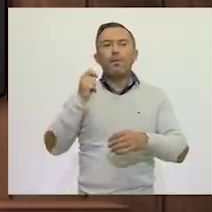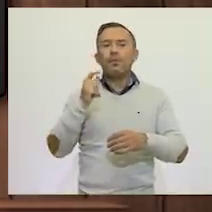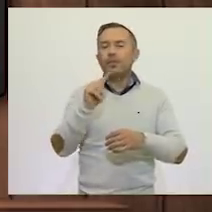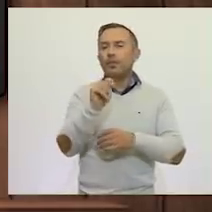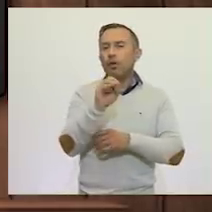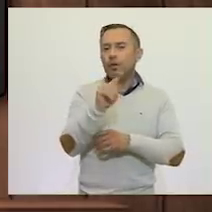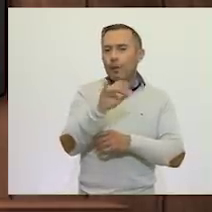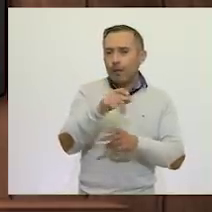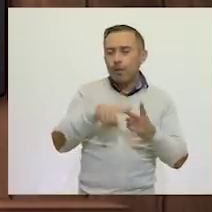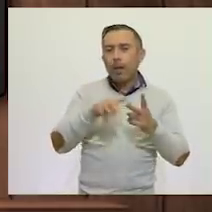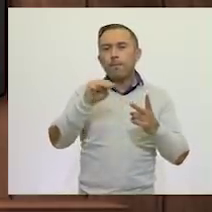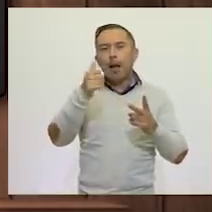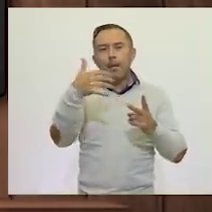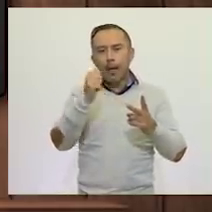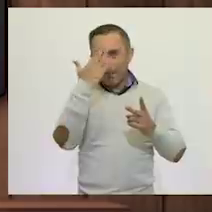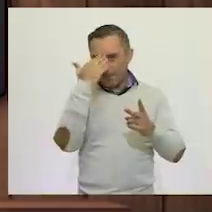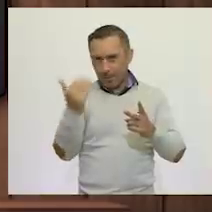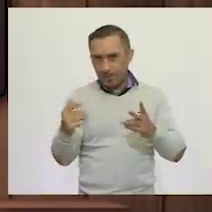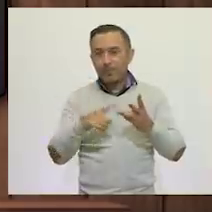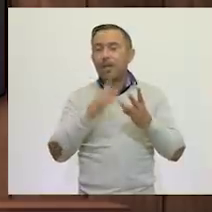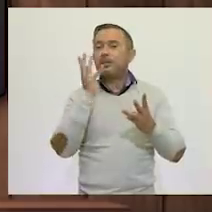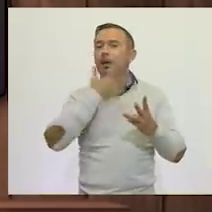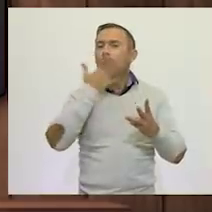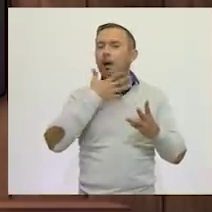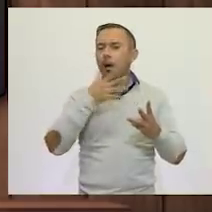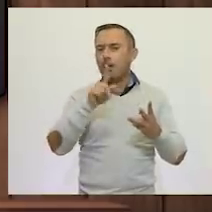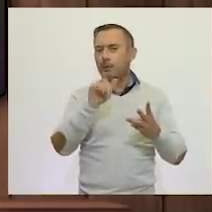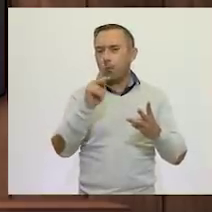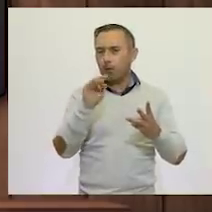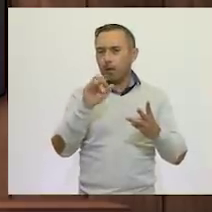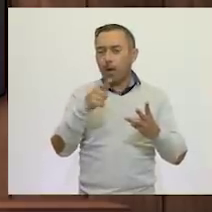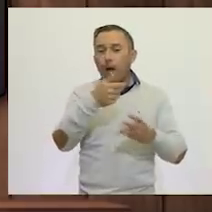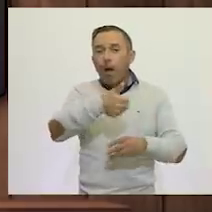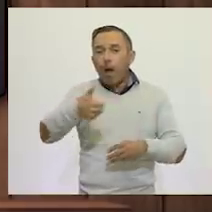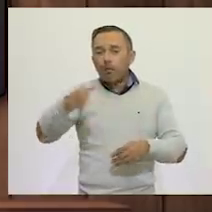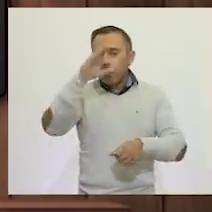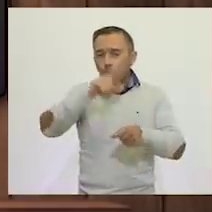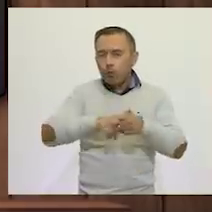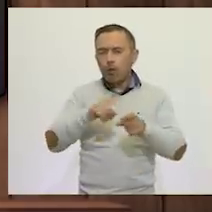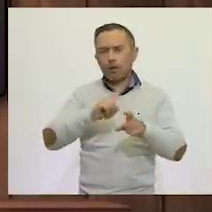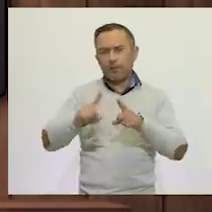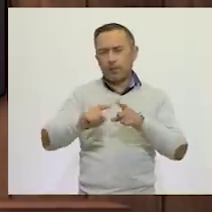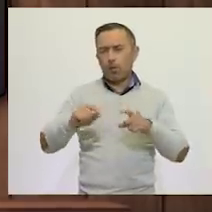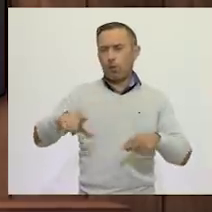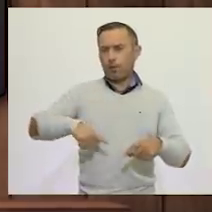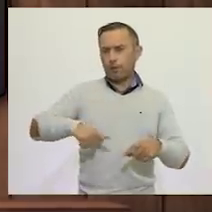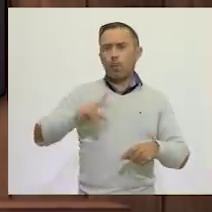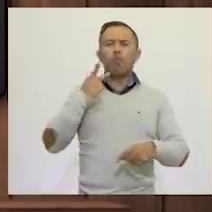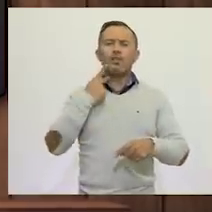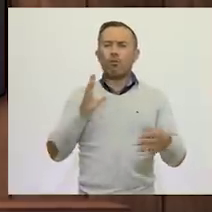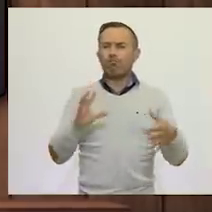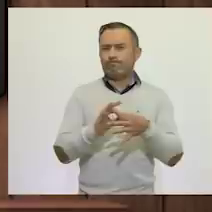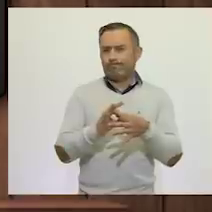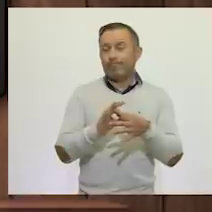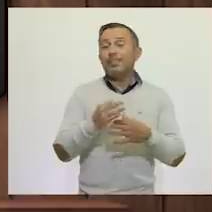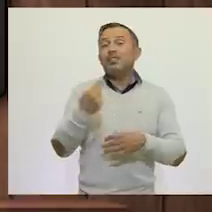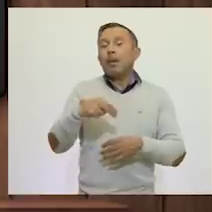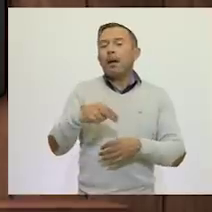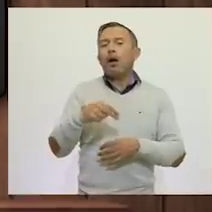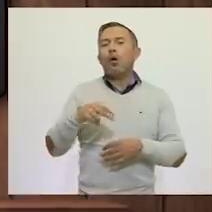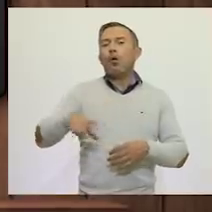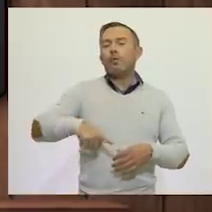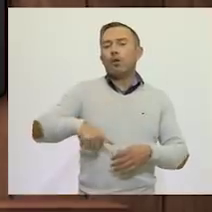la zapoteca. Cada una consolidó gobiernos poderosos que vinculaban lo religioso y lo político, también llamados gobiernos